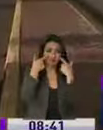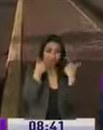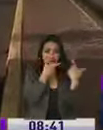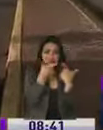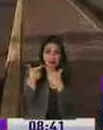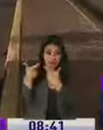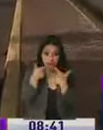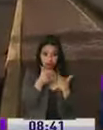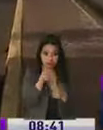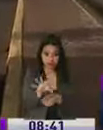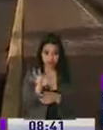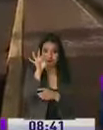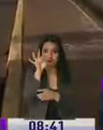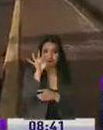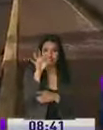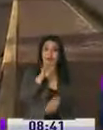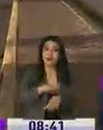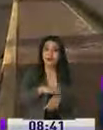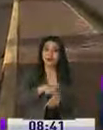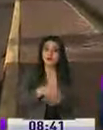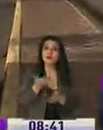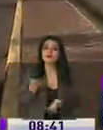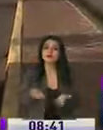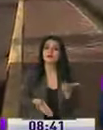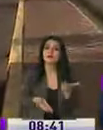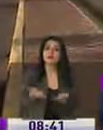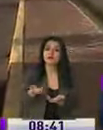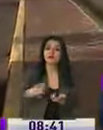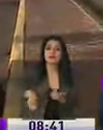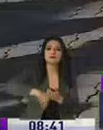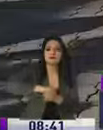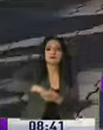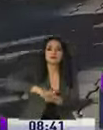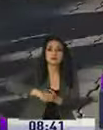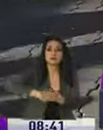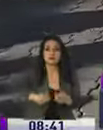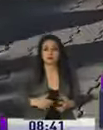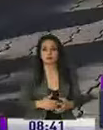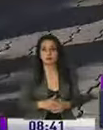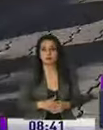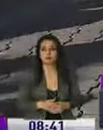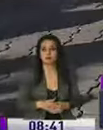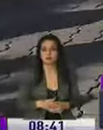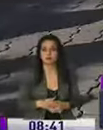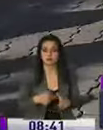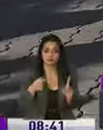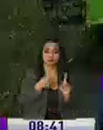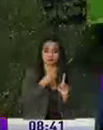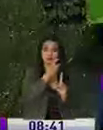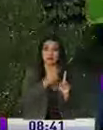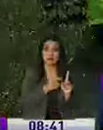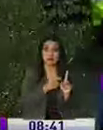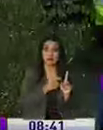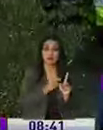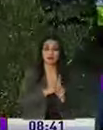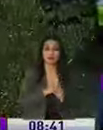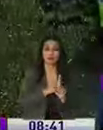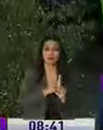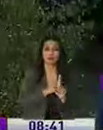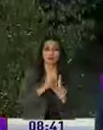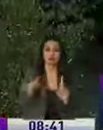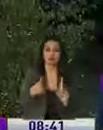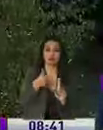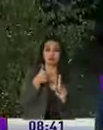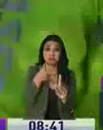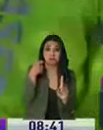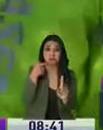puede conocer que el motivo del móvil habría sido por el robo. Se presume que la víctima fue herida producto de un impacto por arma de